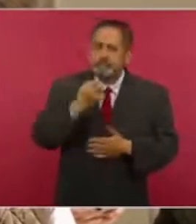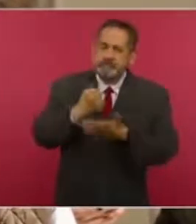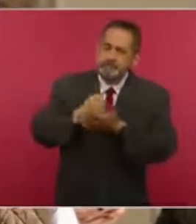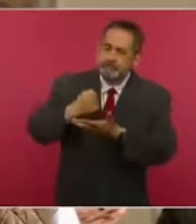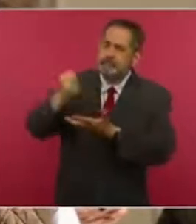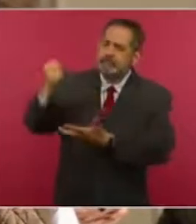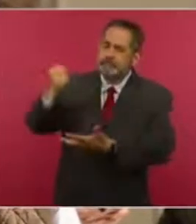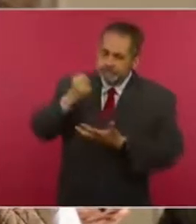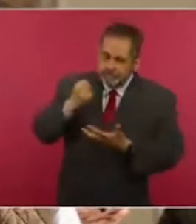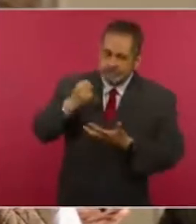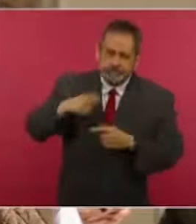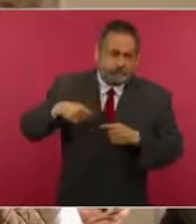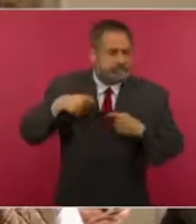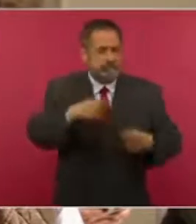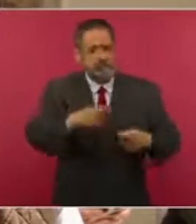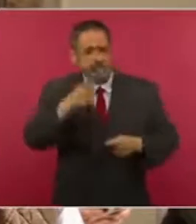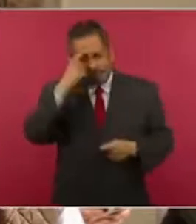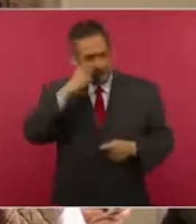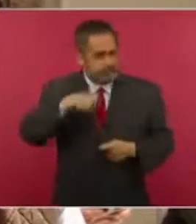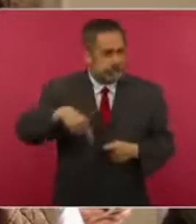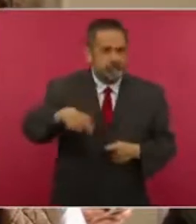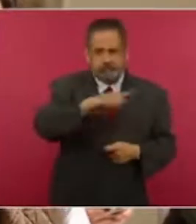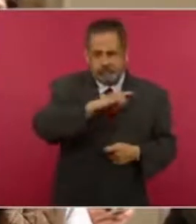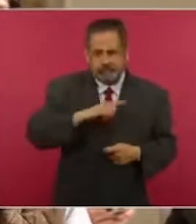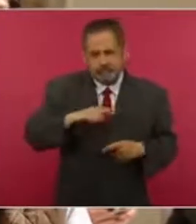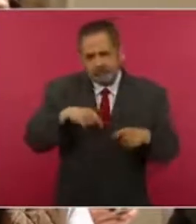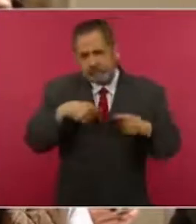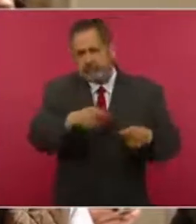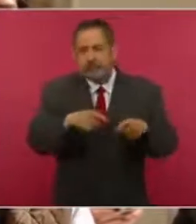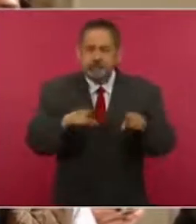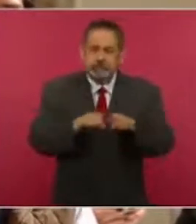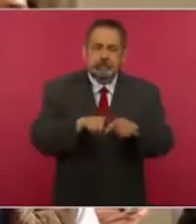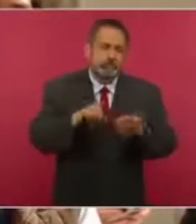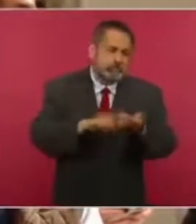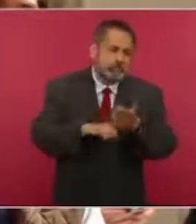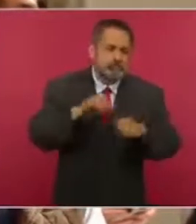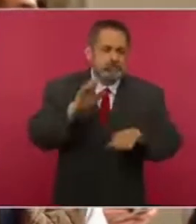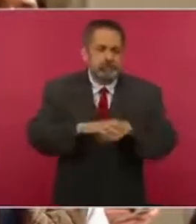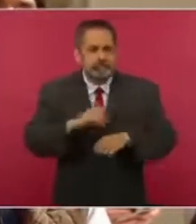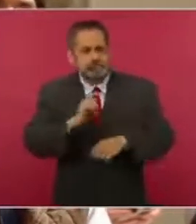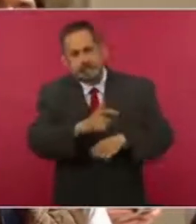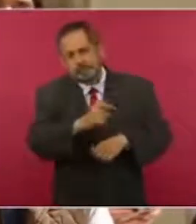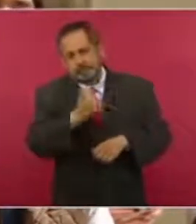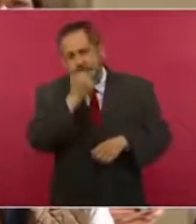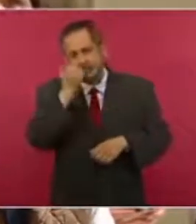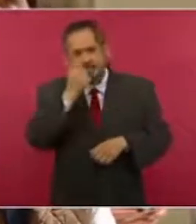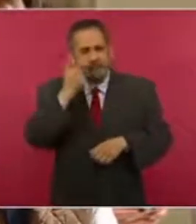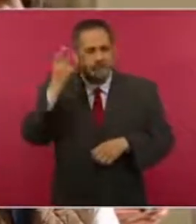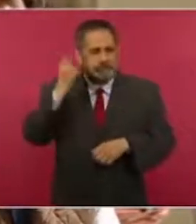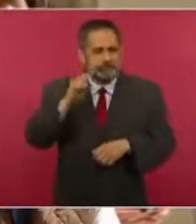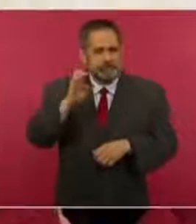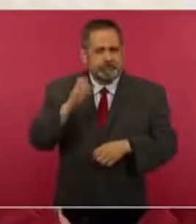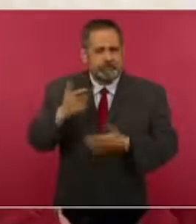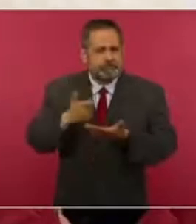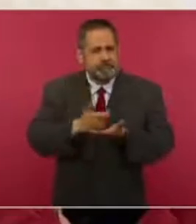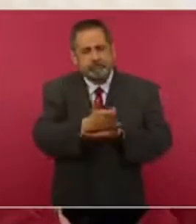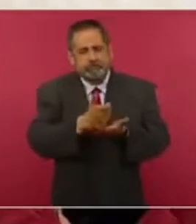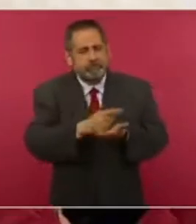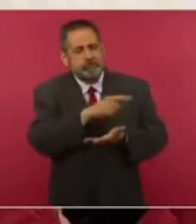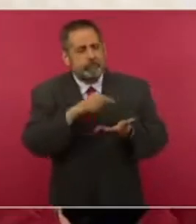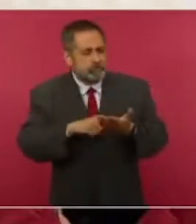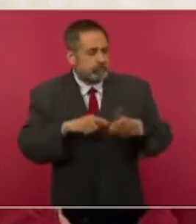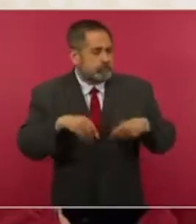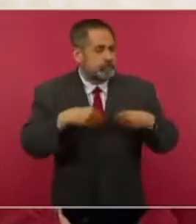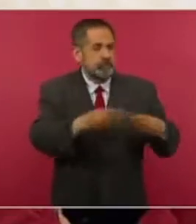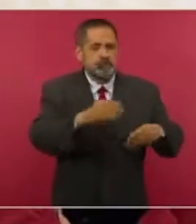porque se garantice que la matrícula sea exactamente la misma o que se aumente un poco las digamos los lugares para